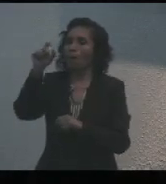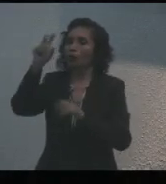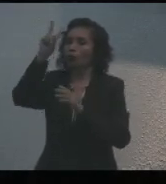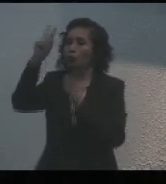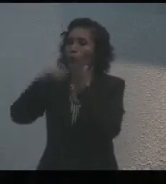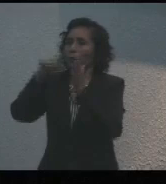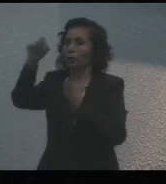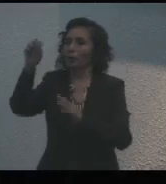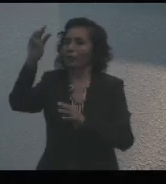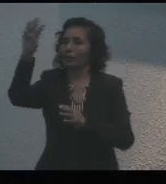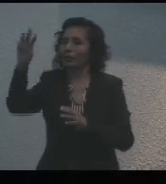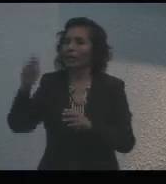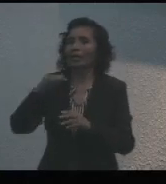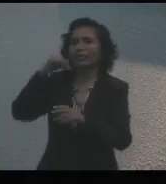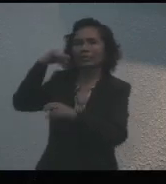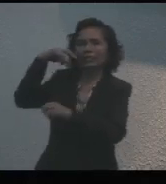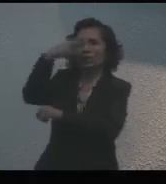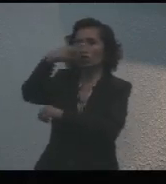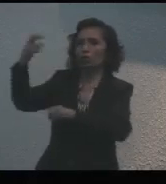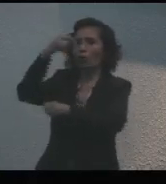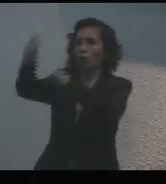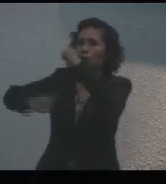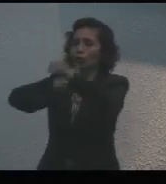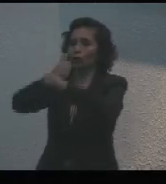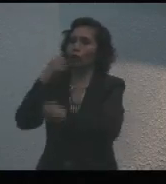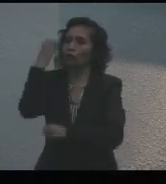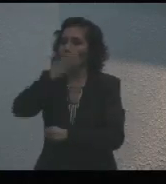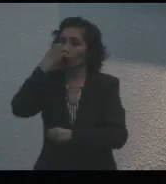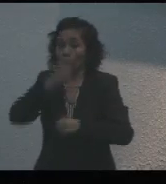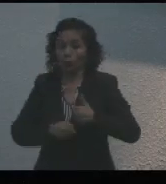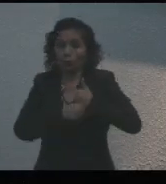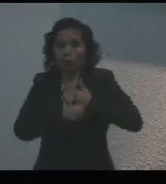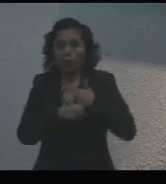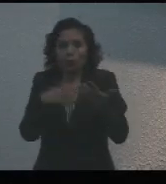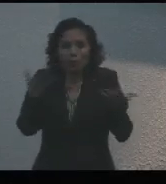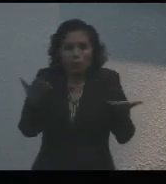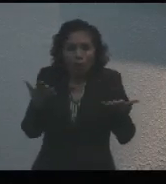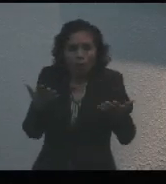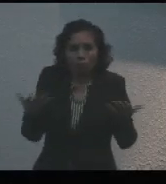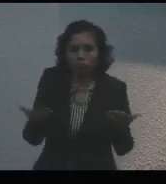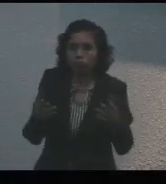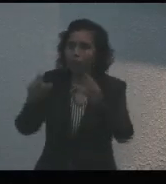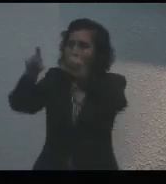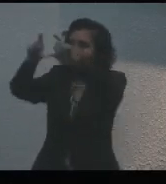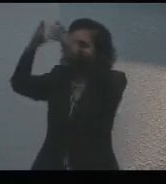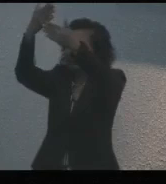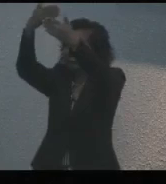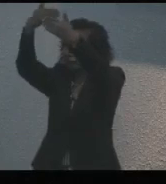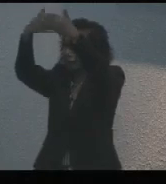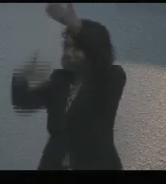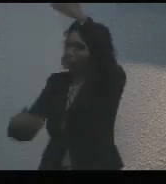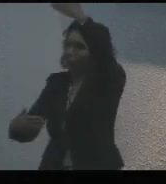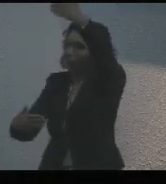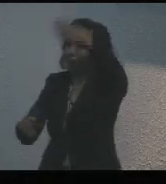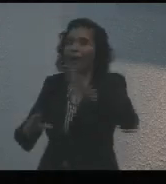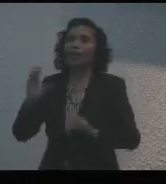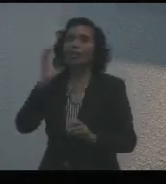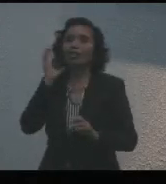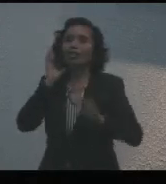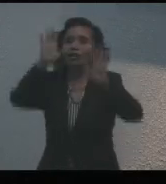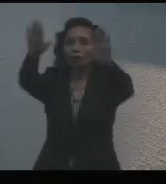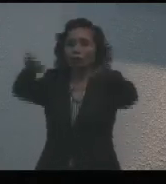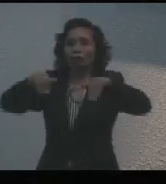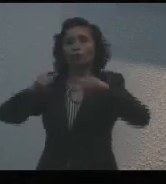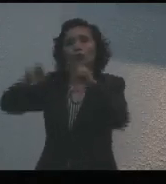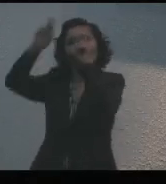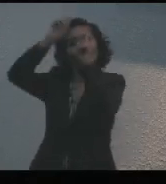año del bicentenario del heroico Colegio Militar, que ha sido incorporado en el muro de honor de este Congreso, que rinde